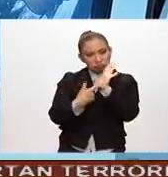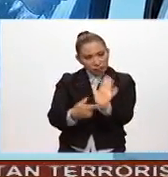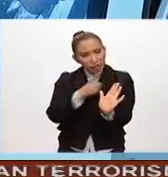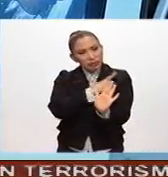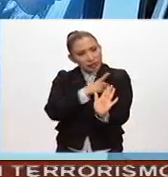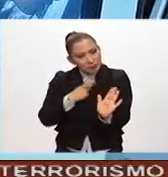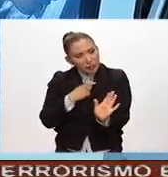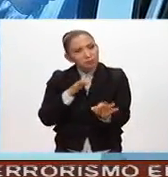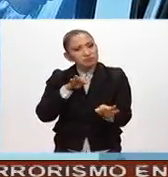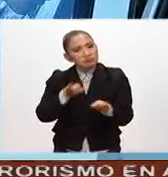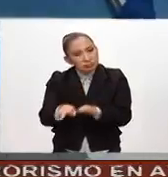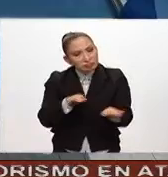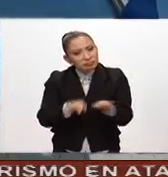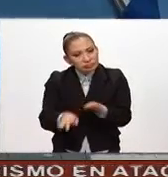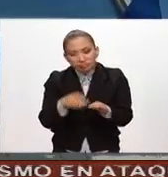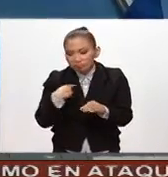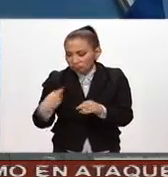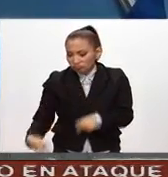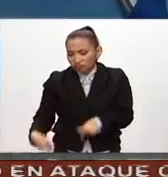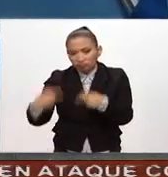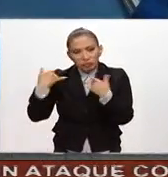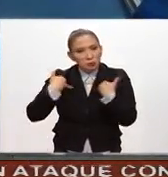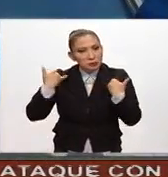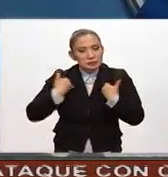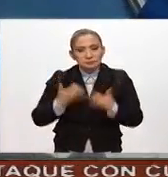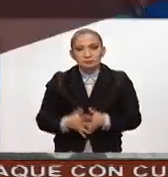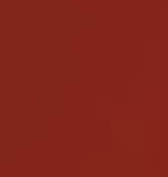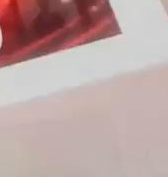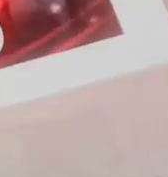que trabajar desde jóvenes.